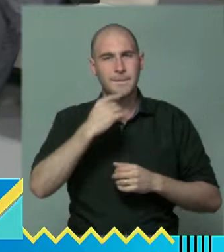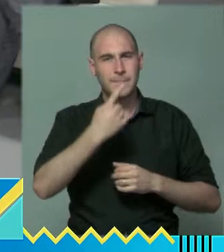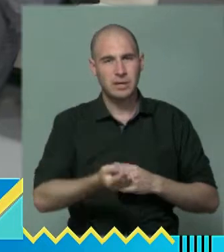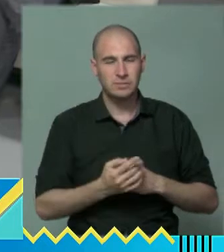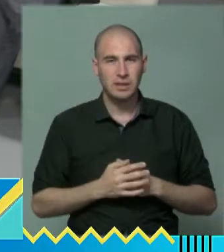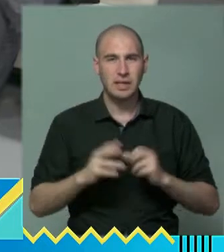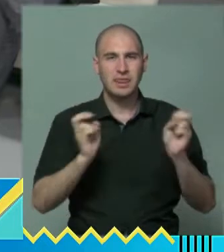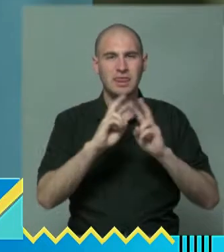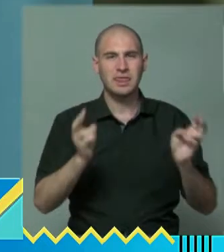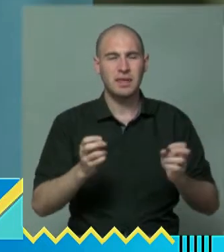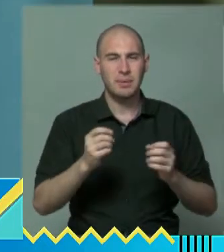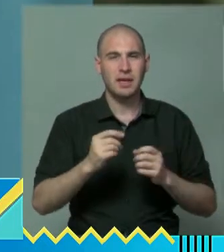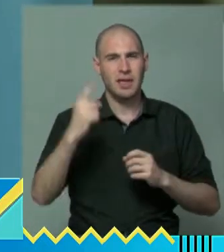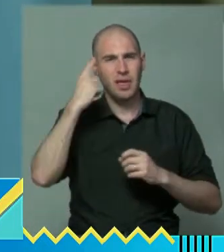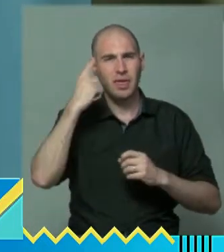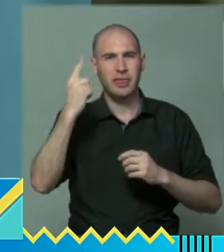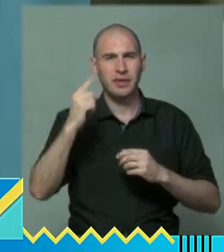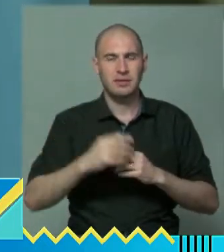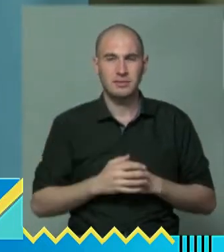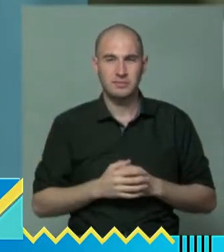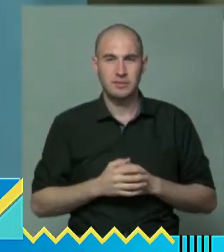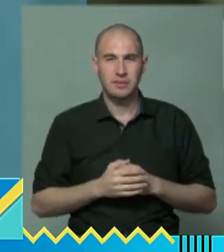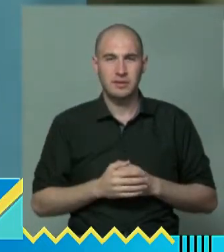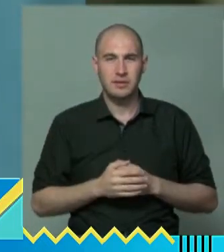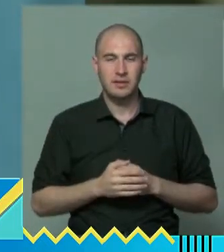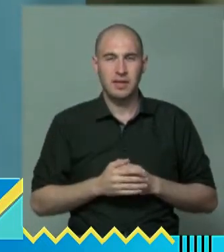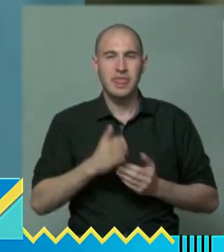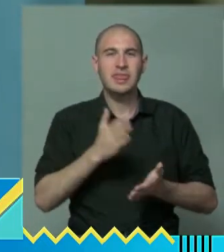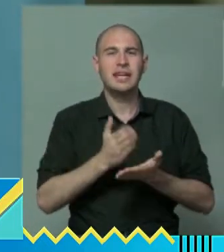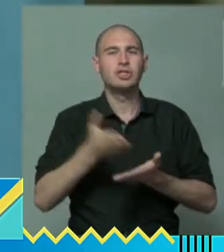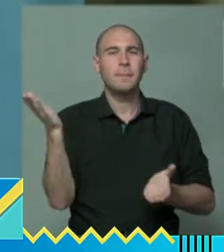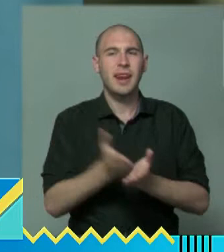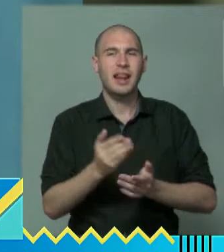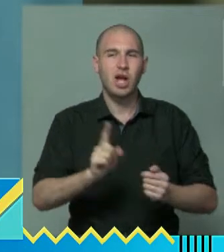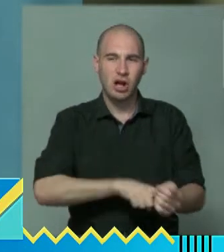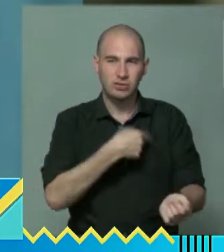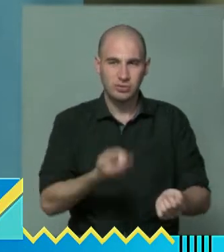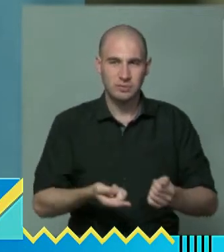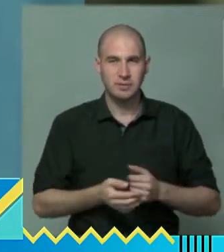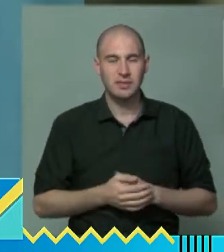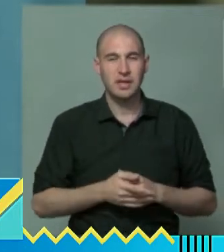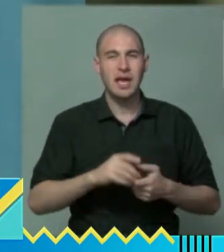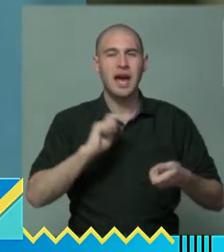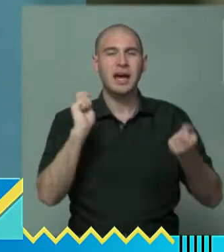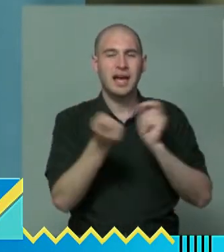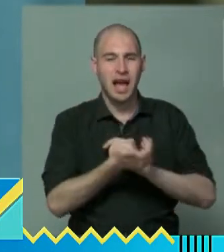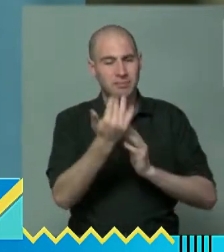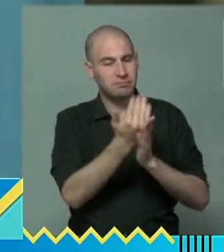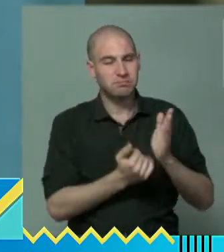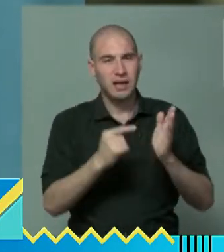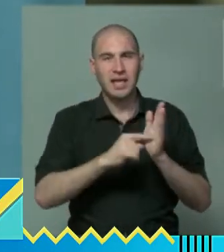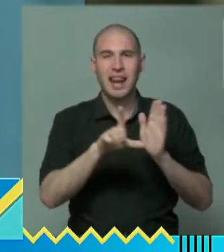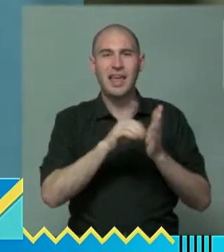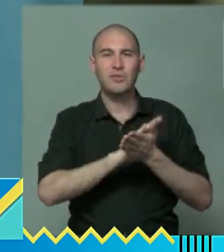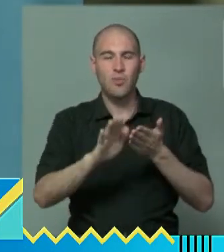que tiene que ver con el paradigma que tiene con respecto al derecho penal clásico, si se quiere, y los cambios que va a generar a partir de